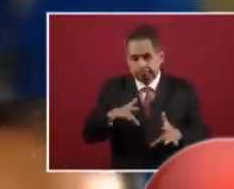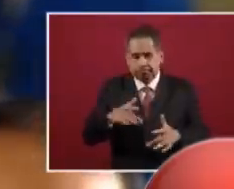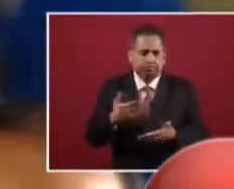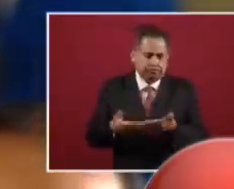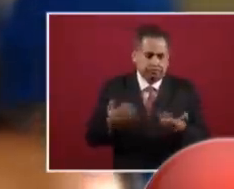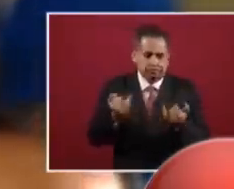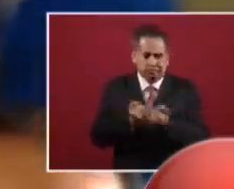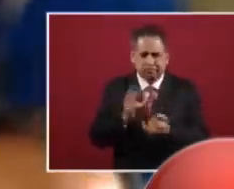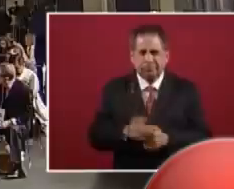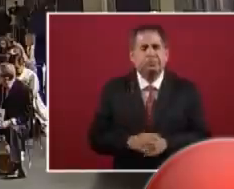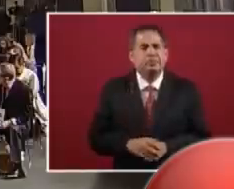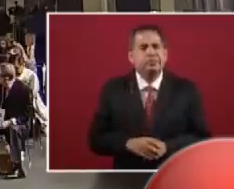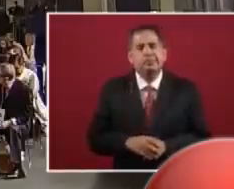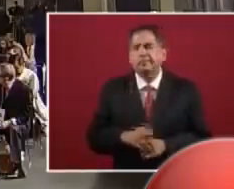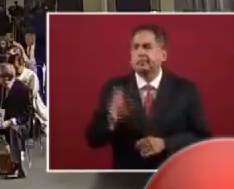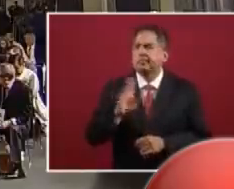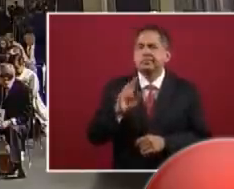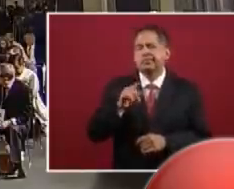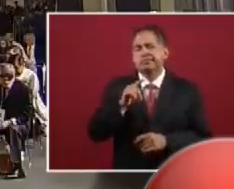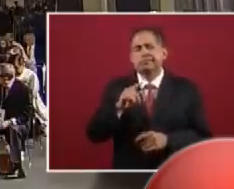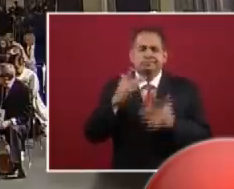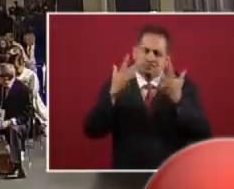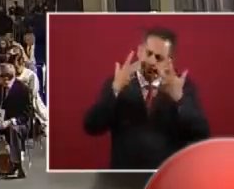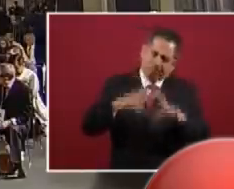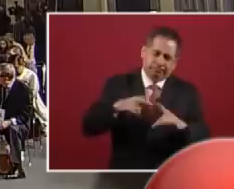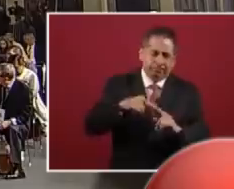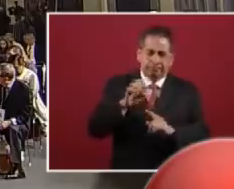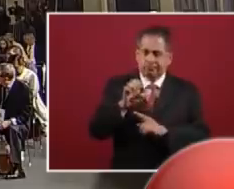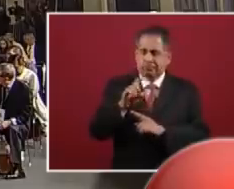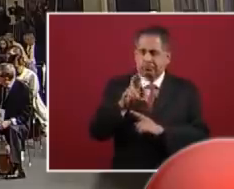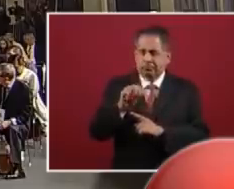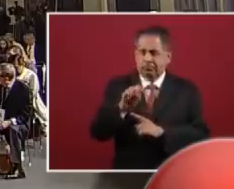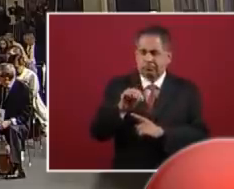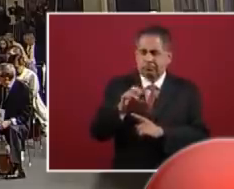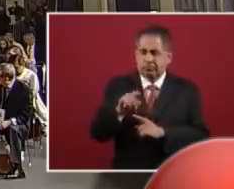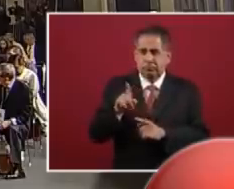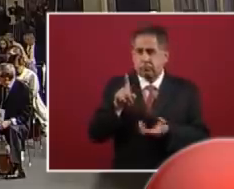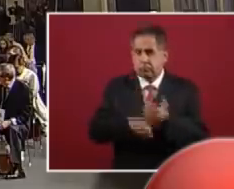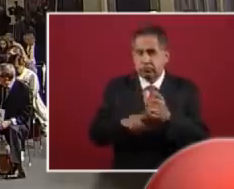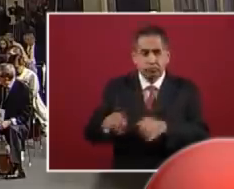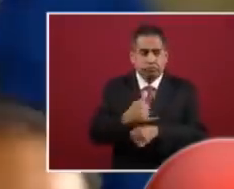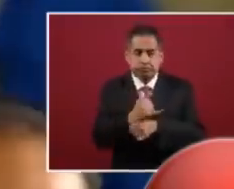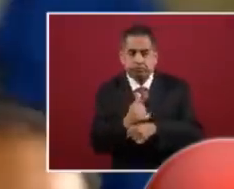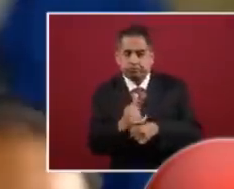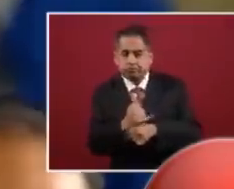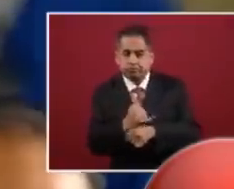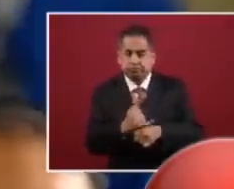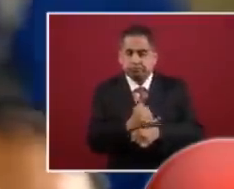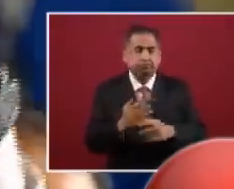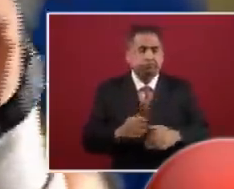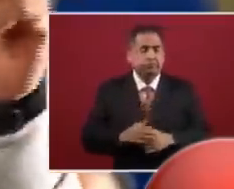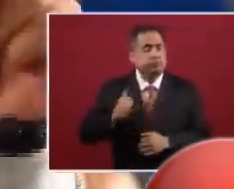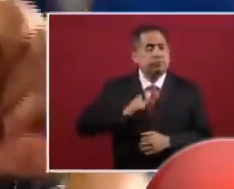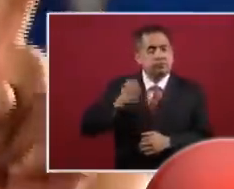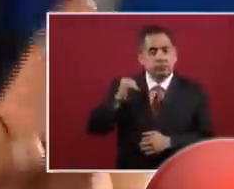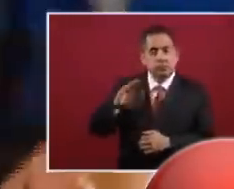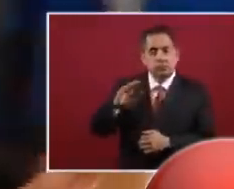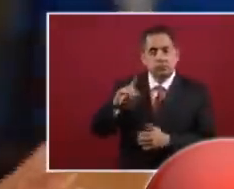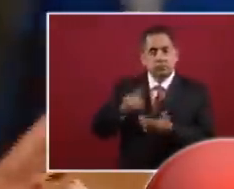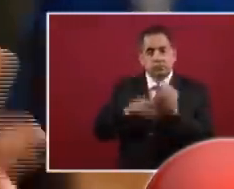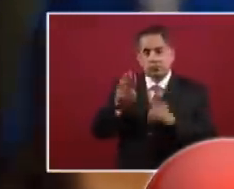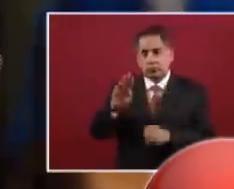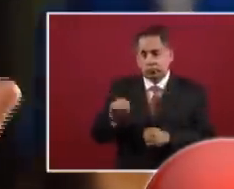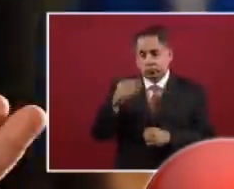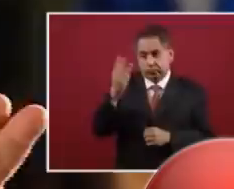No es en sí la renuncia de Eduardo Medina Mora, pero está sujeto a una investigación. En el 93 pasó algo similar